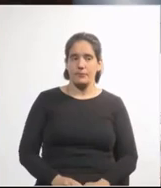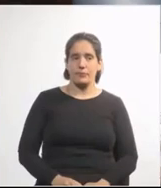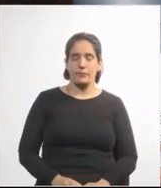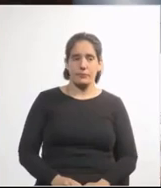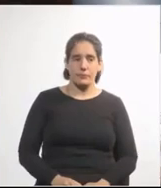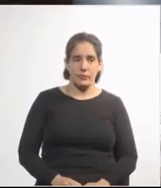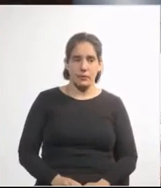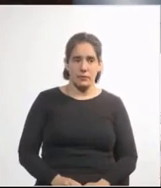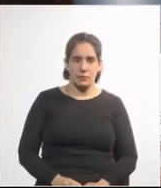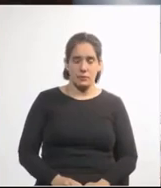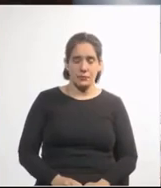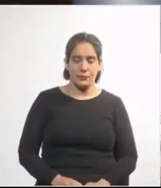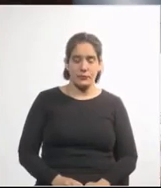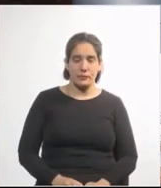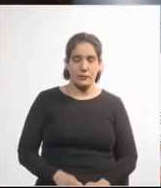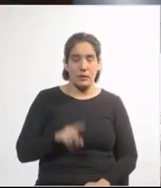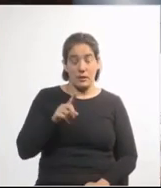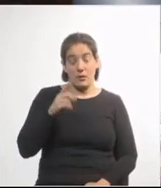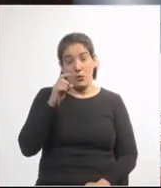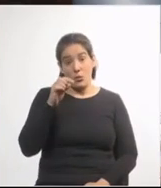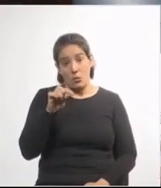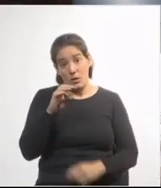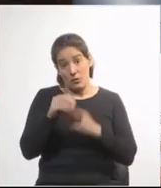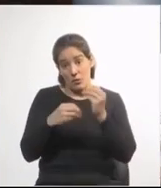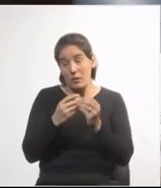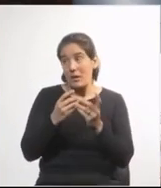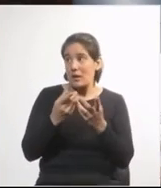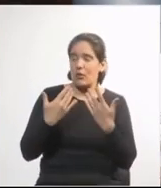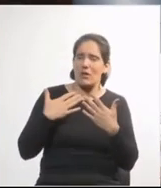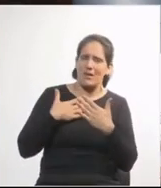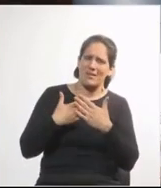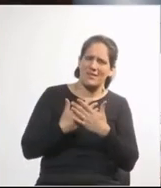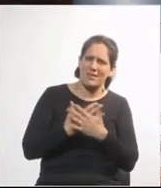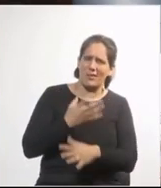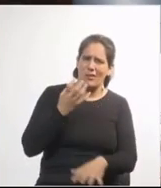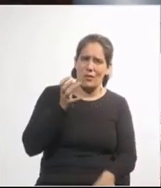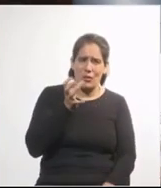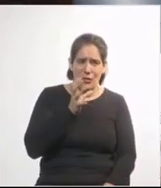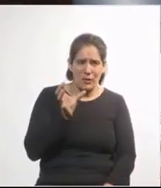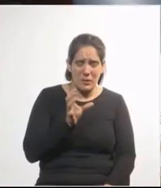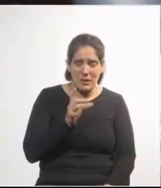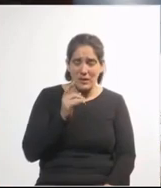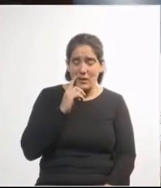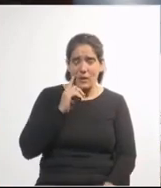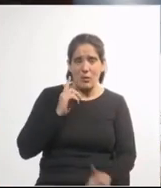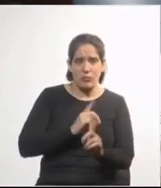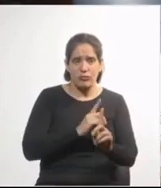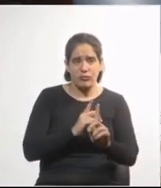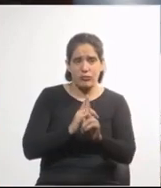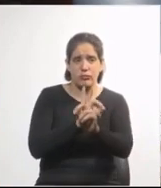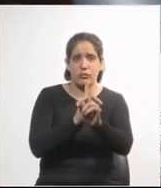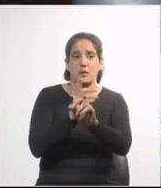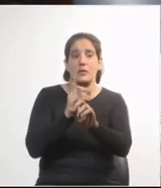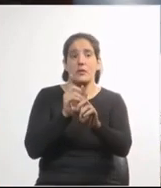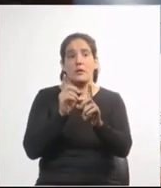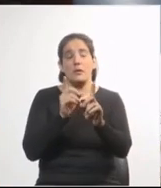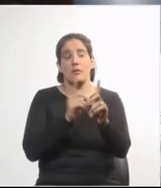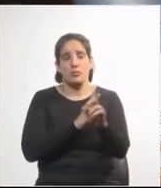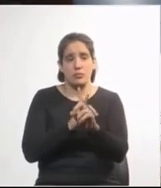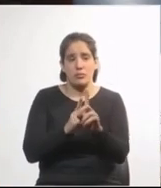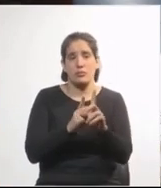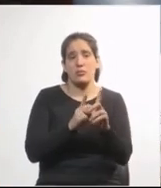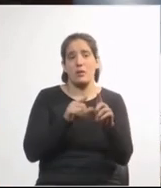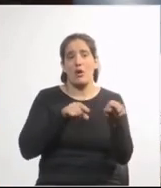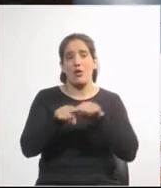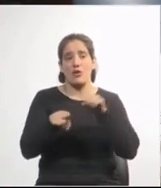Dentro de esto, un hecho particularmente lamentable para nosotros fue la persecución de la coordinadora de ollas